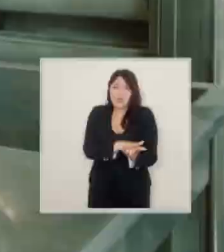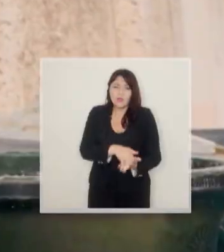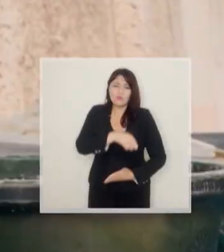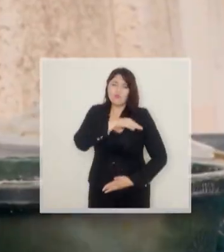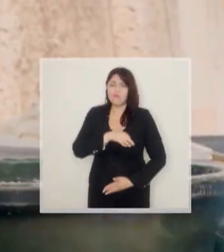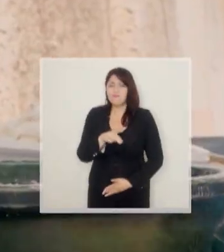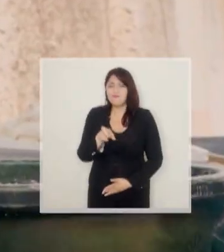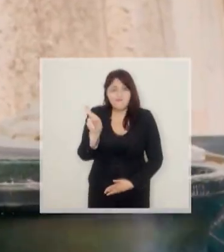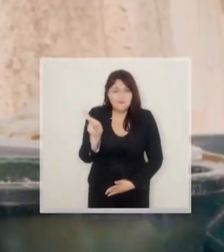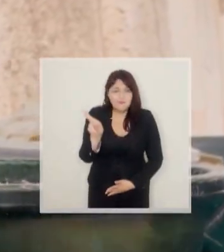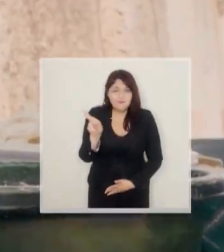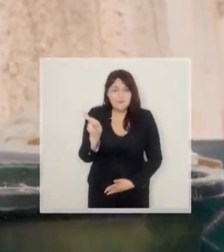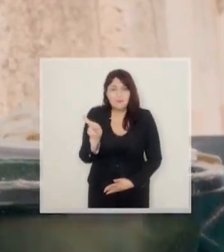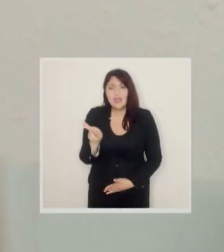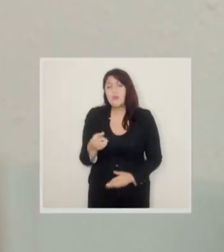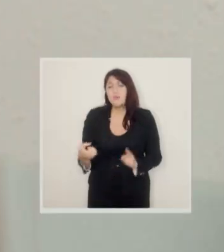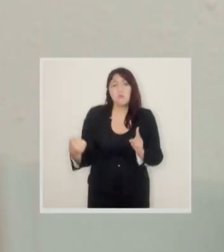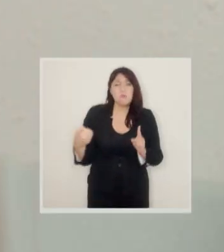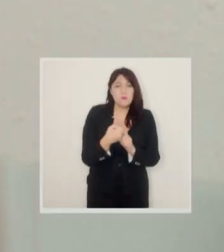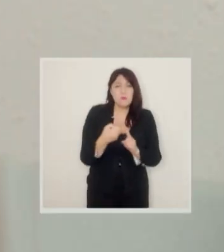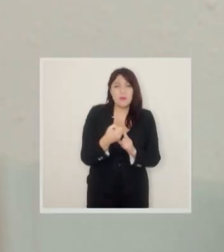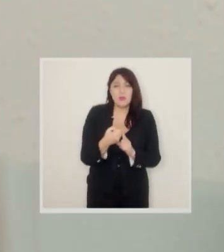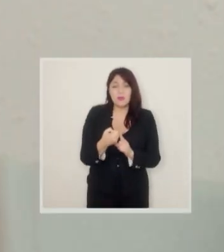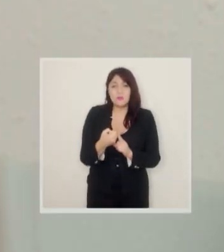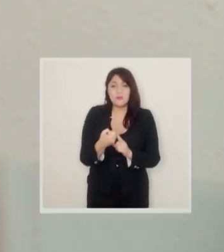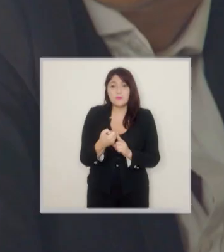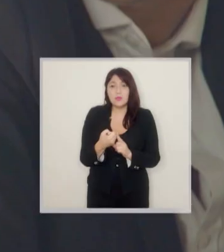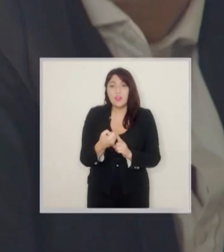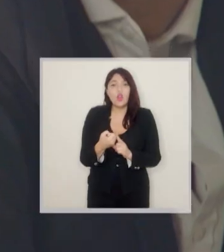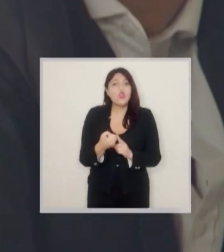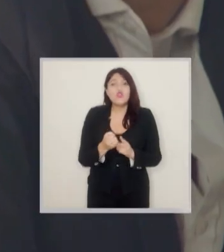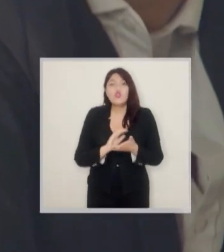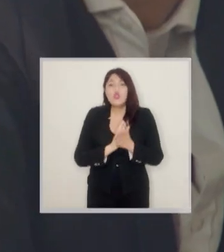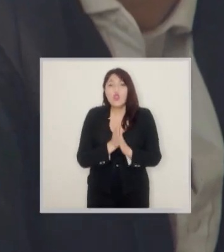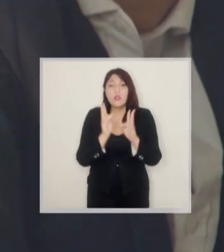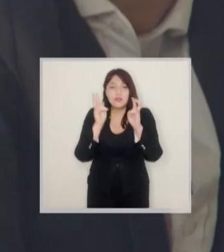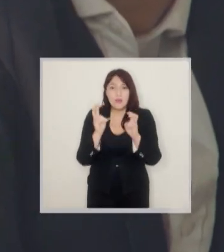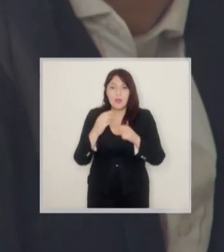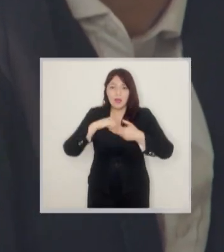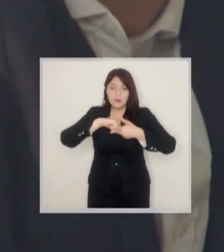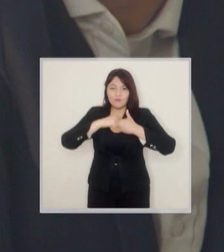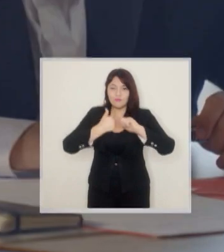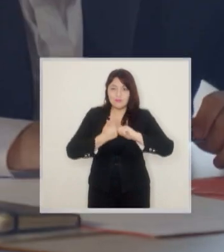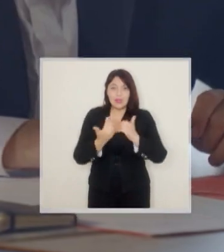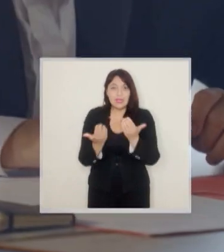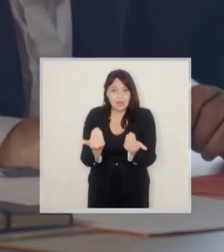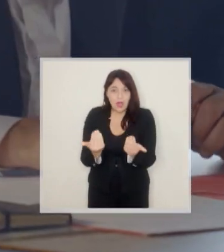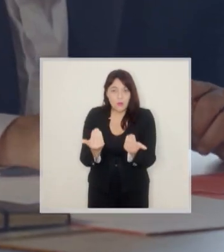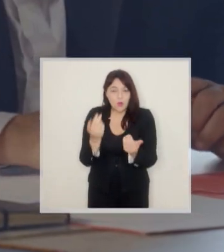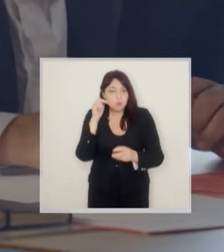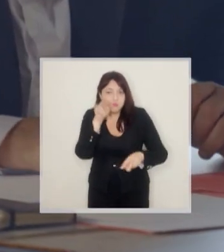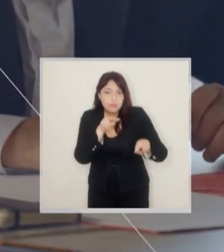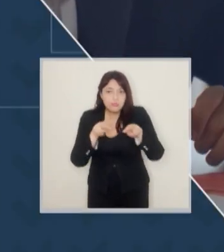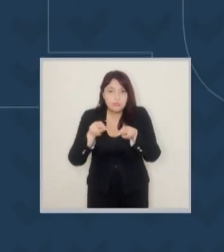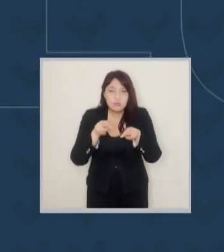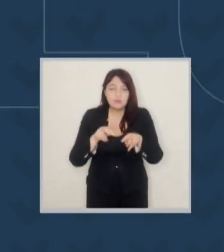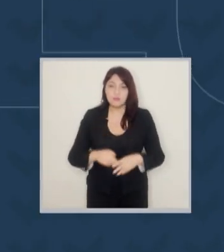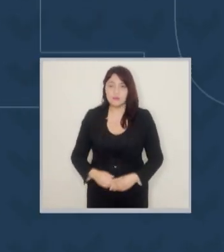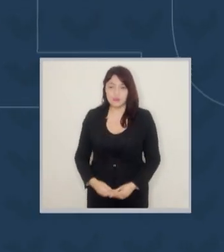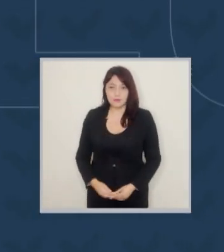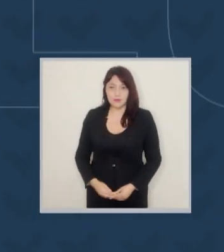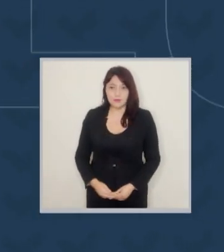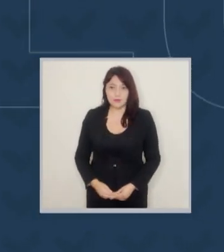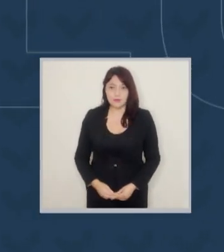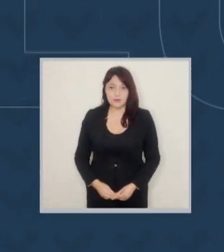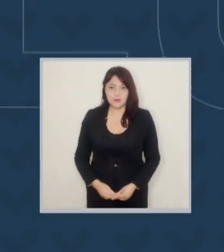endeudadas, son las que se jubilan peor, son las más golpeadas. Entonces tenemos toda una temática de género que necesitamos explorar.